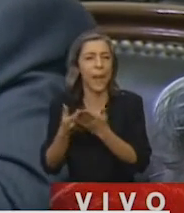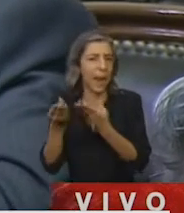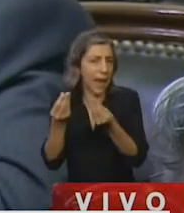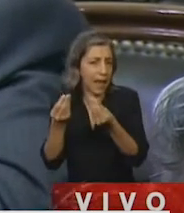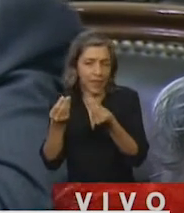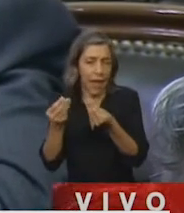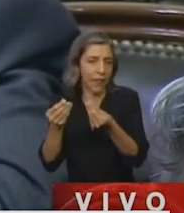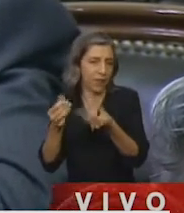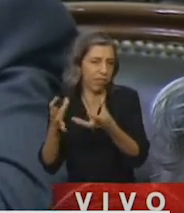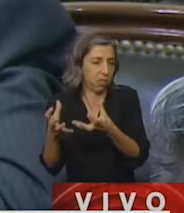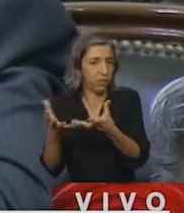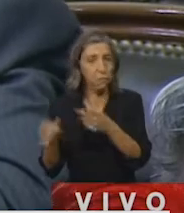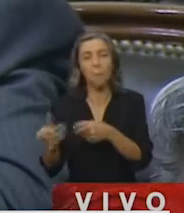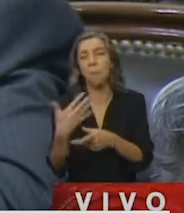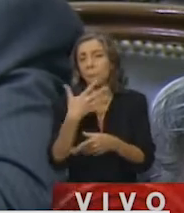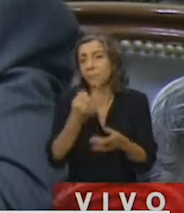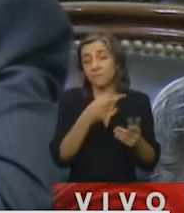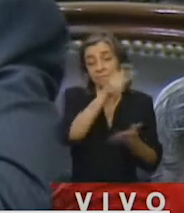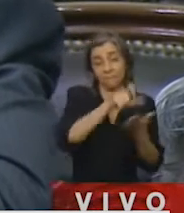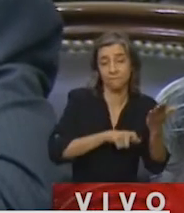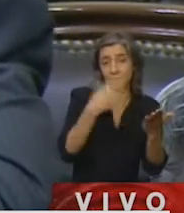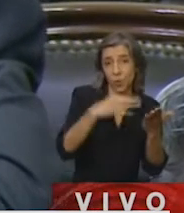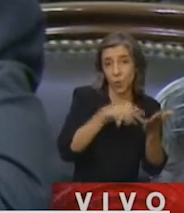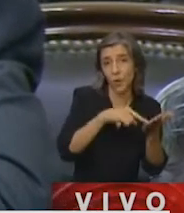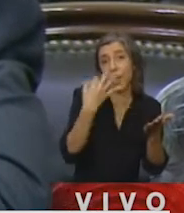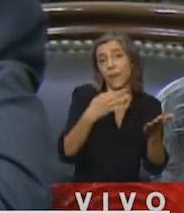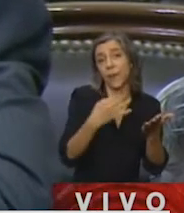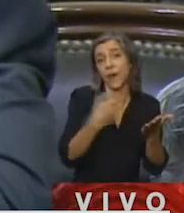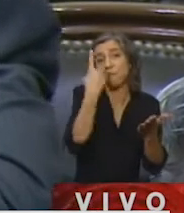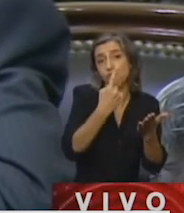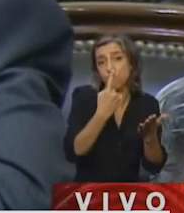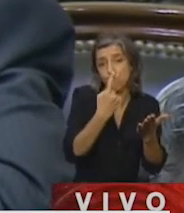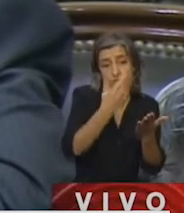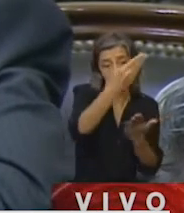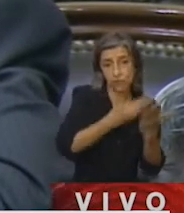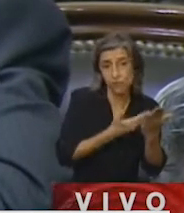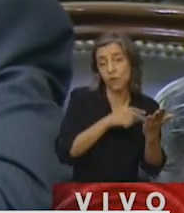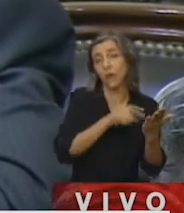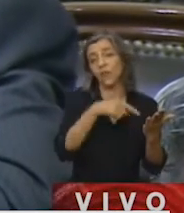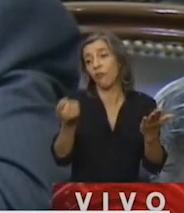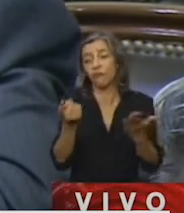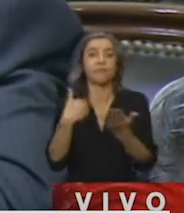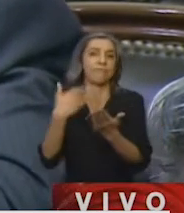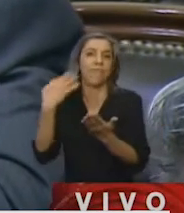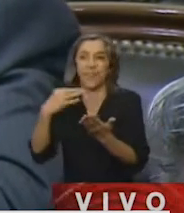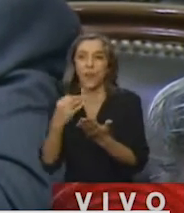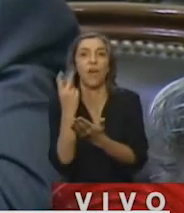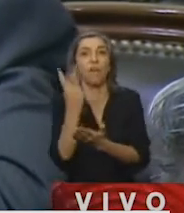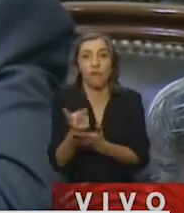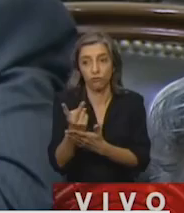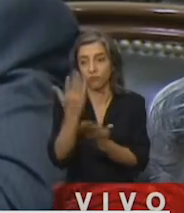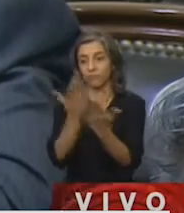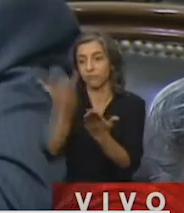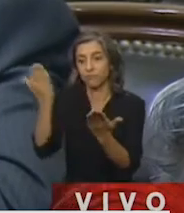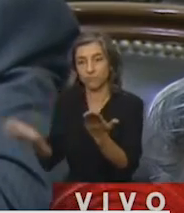Pero claro, no nos decía que en el caso de la boleta única tiene que imprimir un padrón y en el caso de la boleta partidaria tiene que imprimir 2,5 padrones